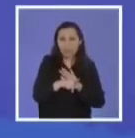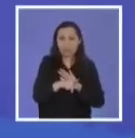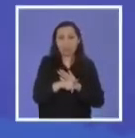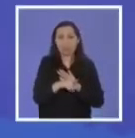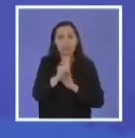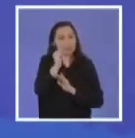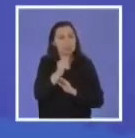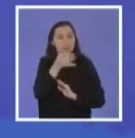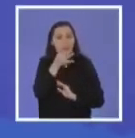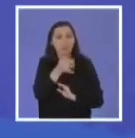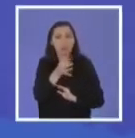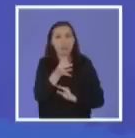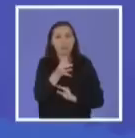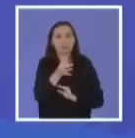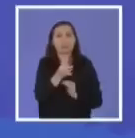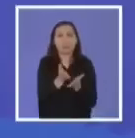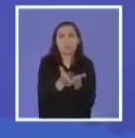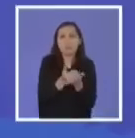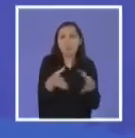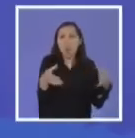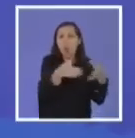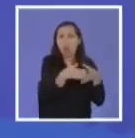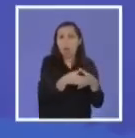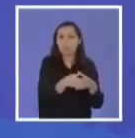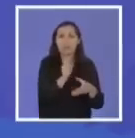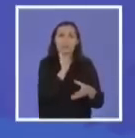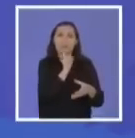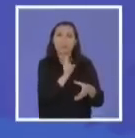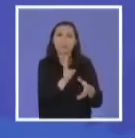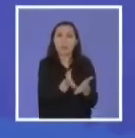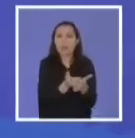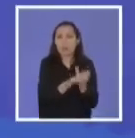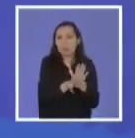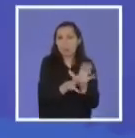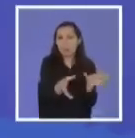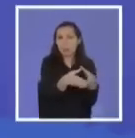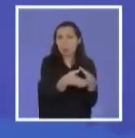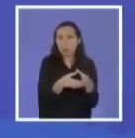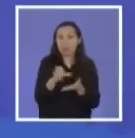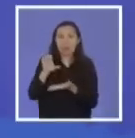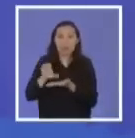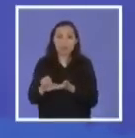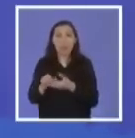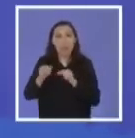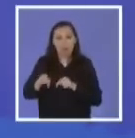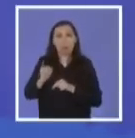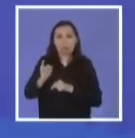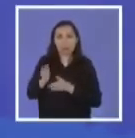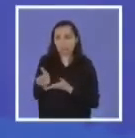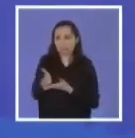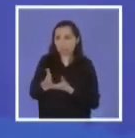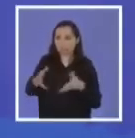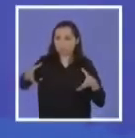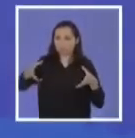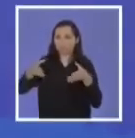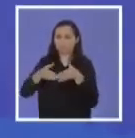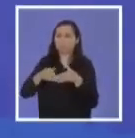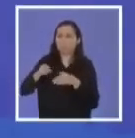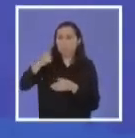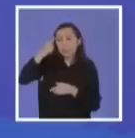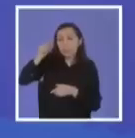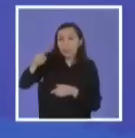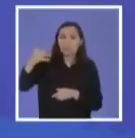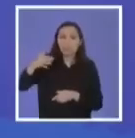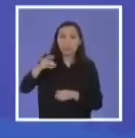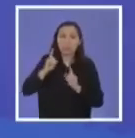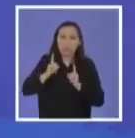documento, reforzando el mensaje que ha querido instalar desde hace días, que es que el resguardo al orden público puede ir de la mano con el respeto a los derechos